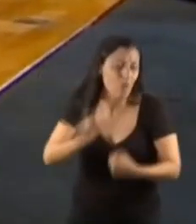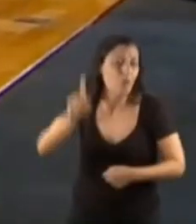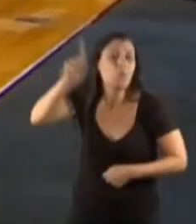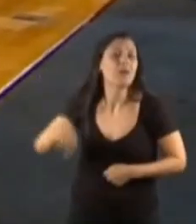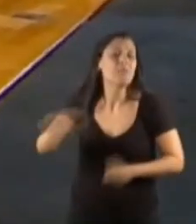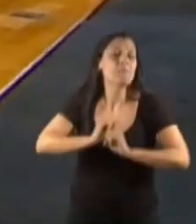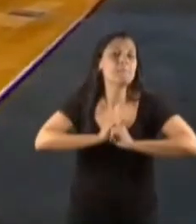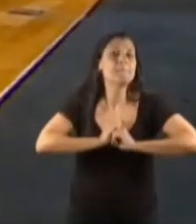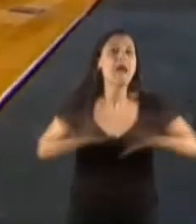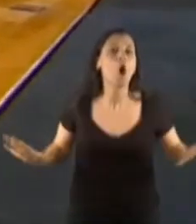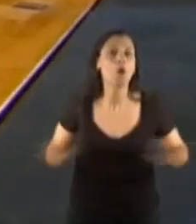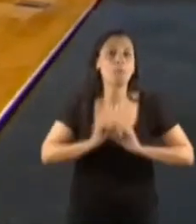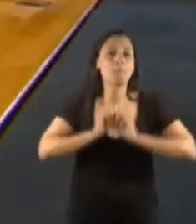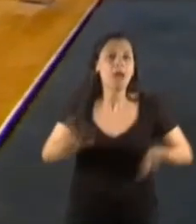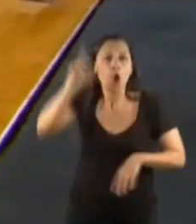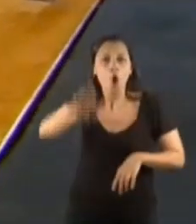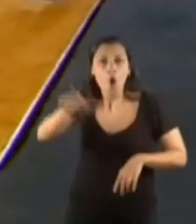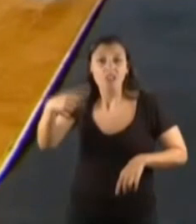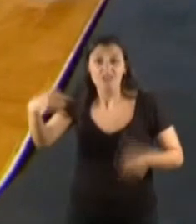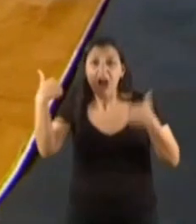solo los hace más atroces